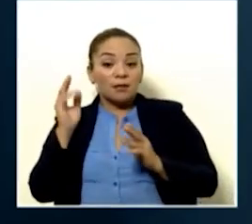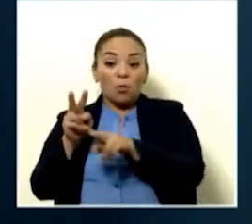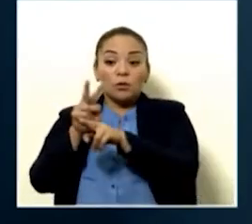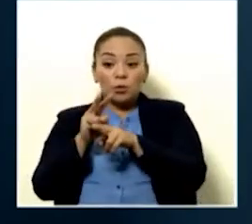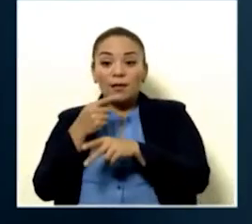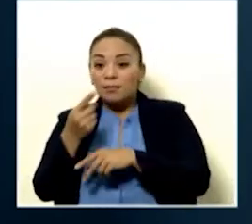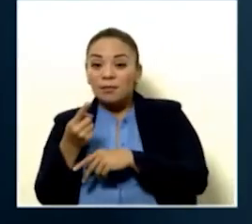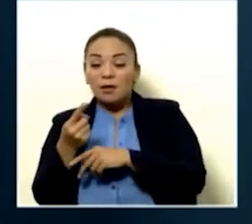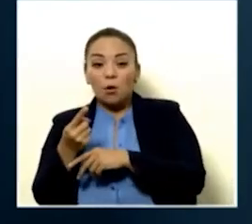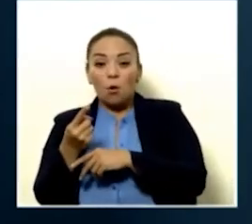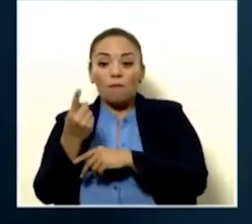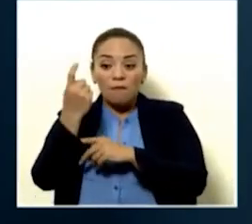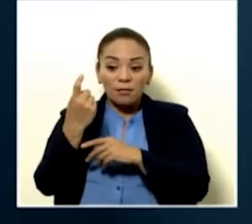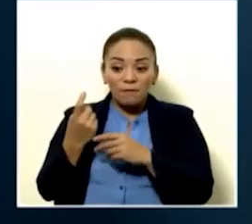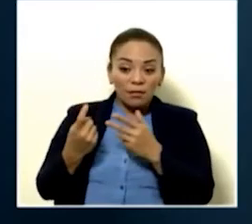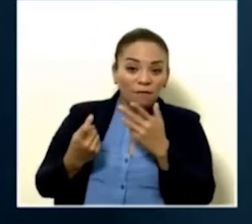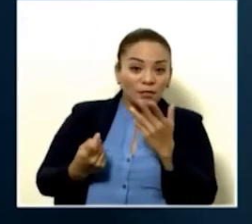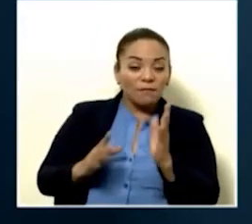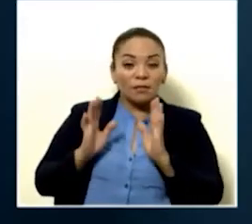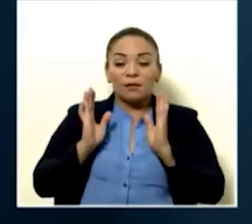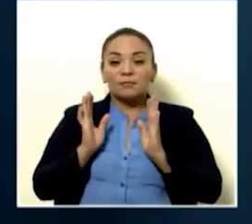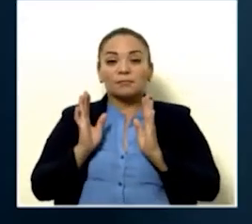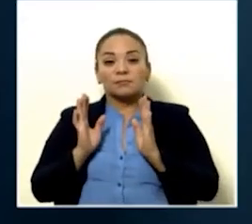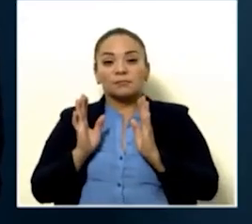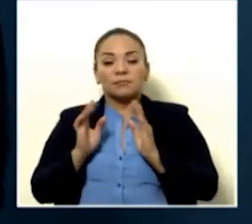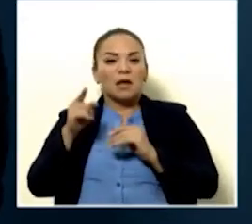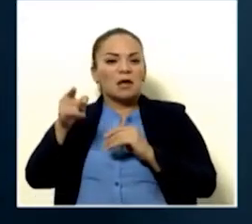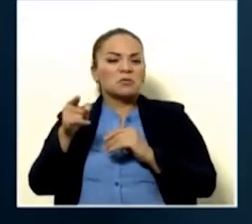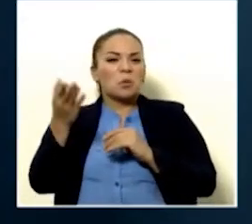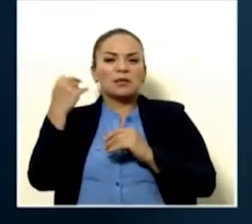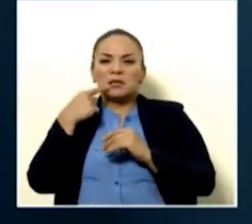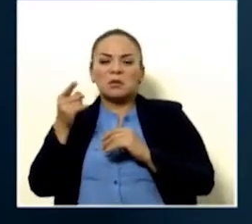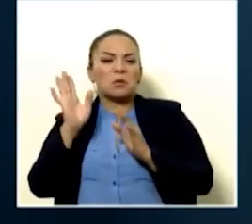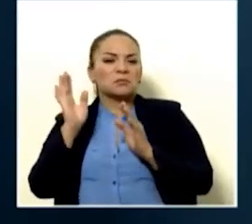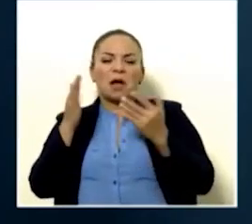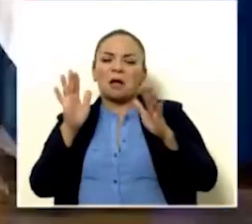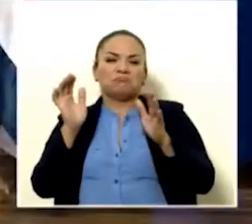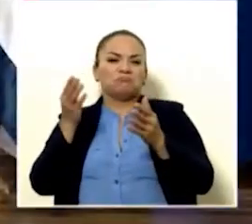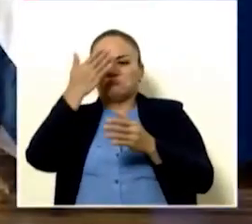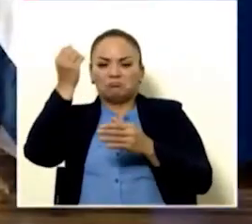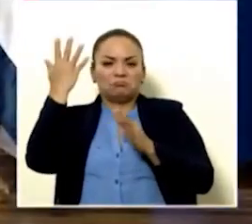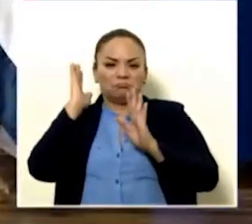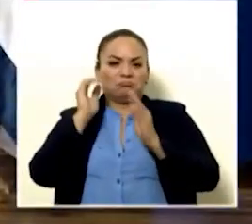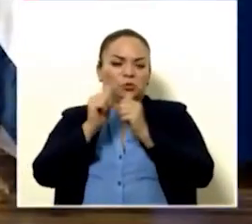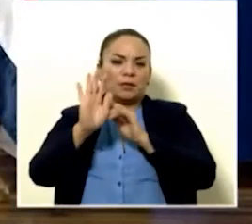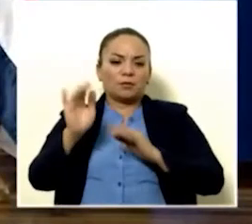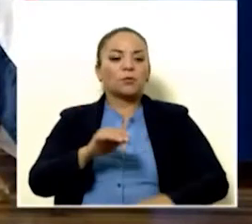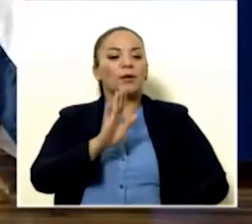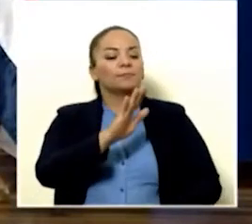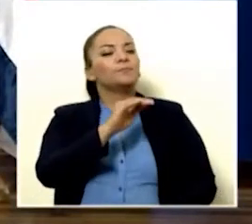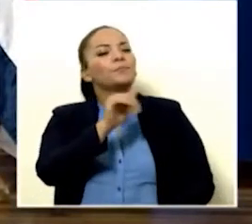auditoría años atrás han sido, en mi consideración, superadas. Don Arnoldo, para que don Carlos